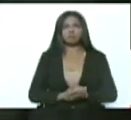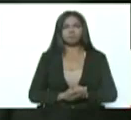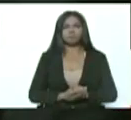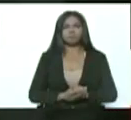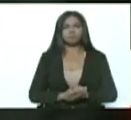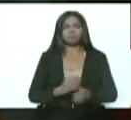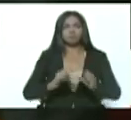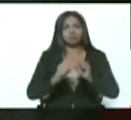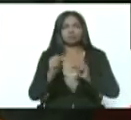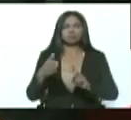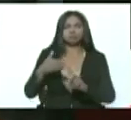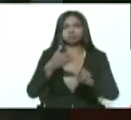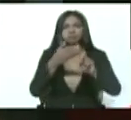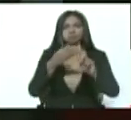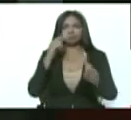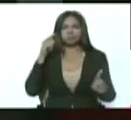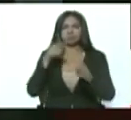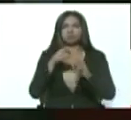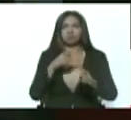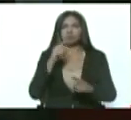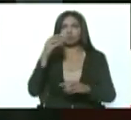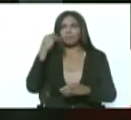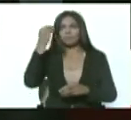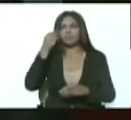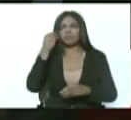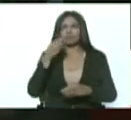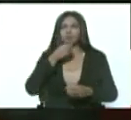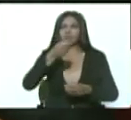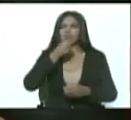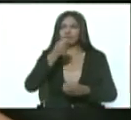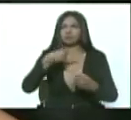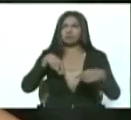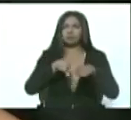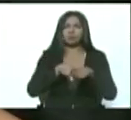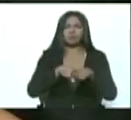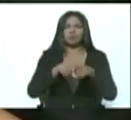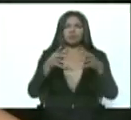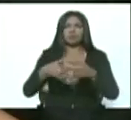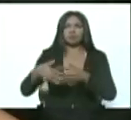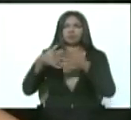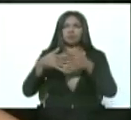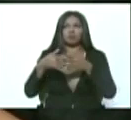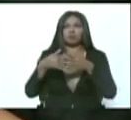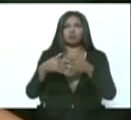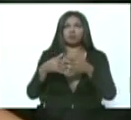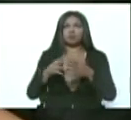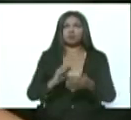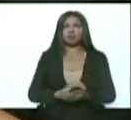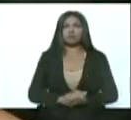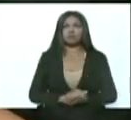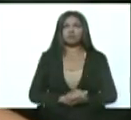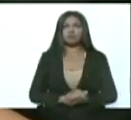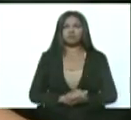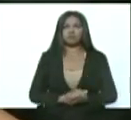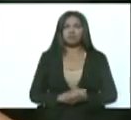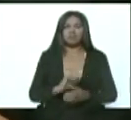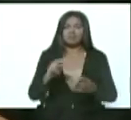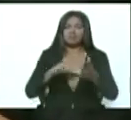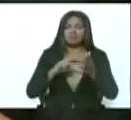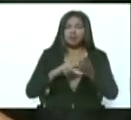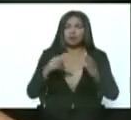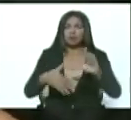las riendas de su destino. ¿Cómo califica usted en particular esas declaraciones del vicepresidente de los Estados Unidos contra el canciller Zarif y las relaciones de Irán con